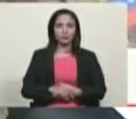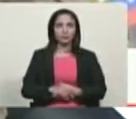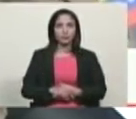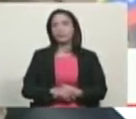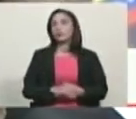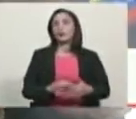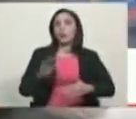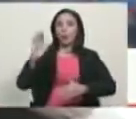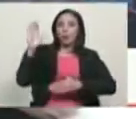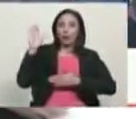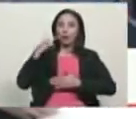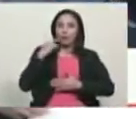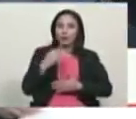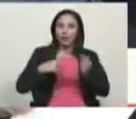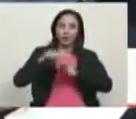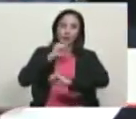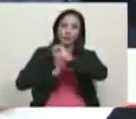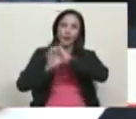Hemos jurado defenderla.